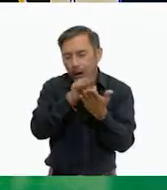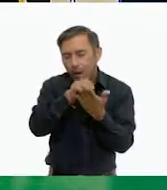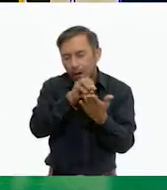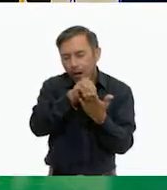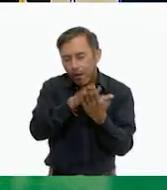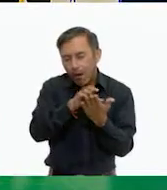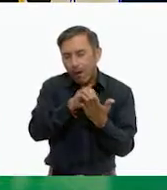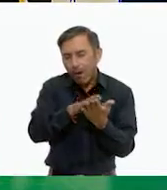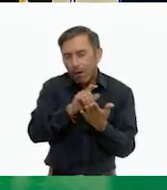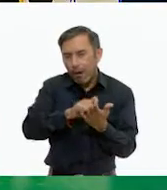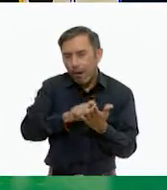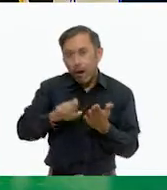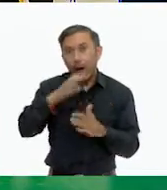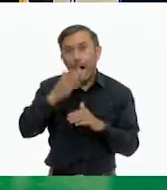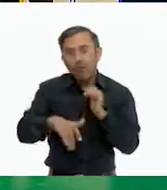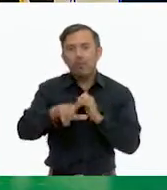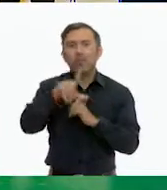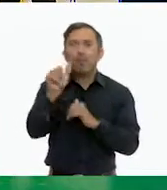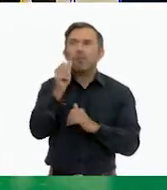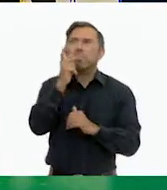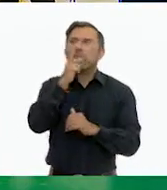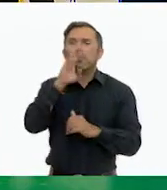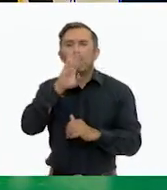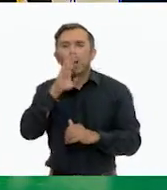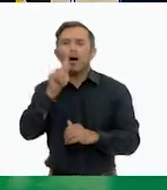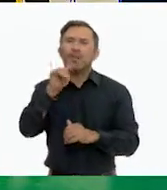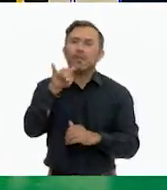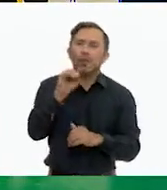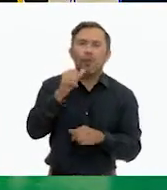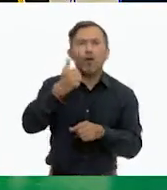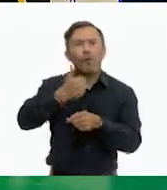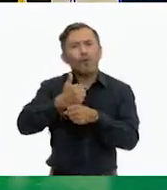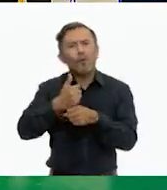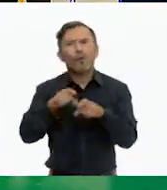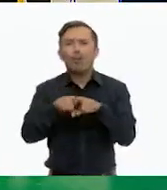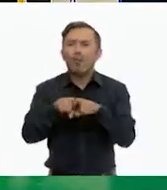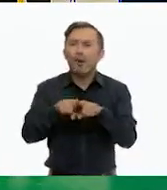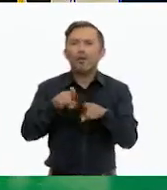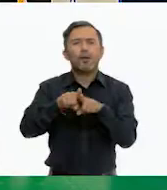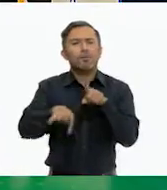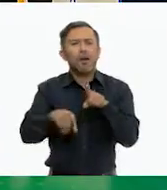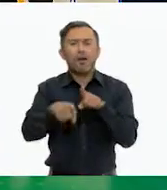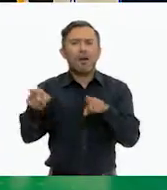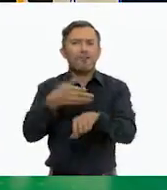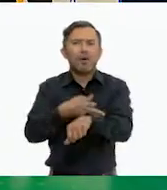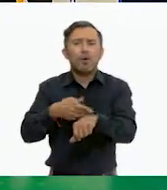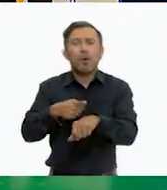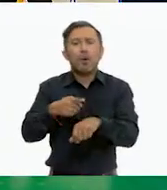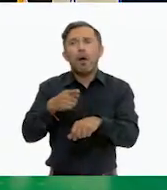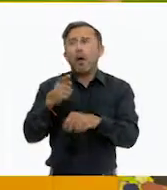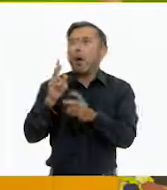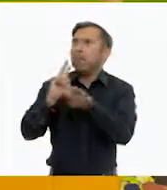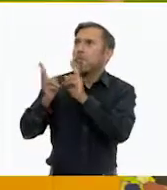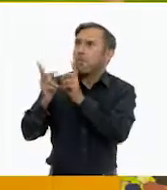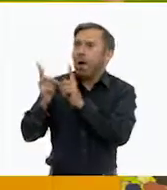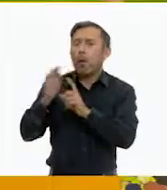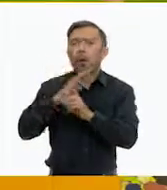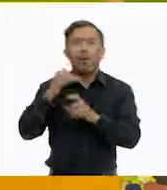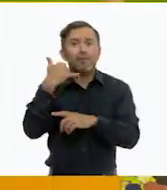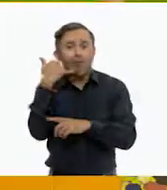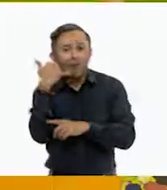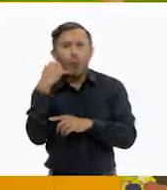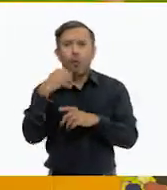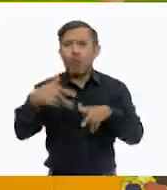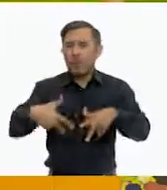con sus familiares, con sus papás, con sus tíos, con sus abuelos, hermanos, hermanas, en fin, por teléfono, por videollamada. Todo lo